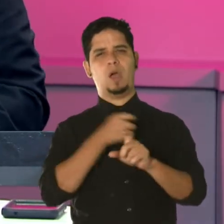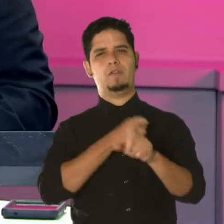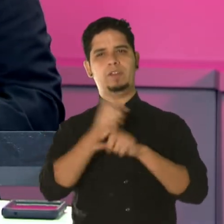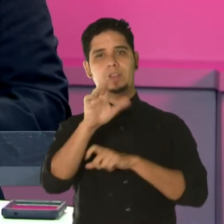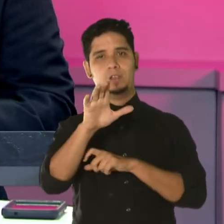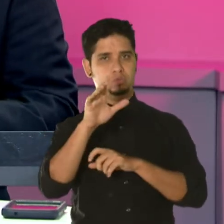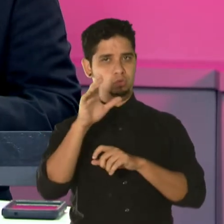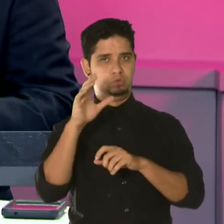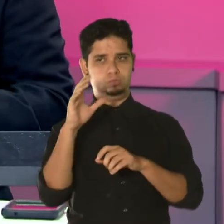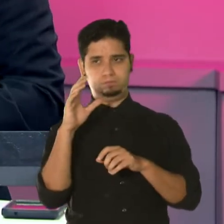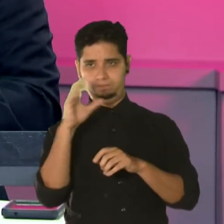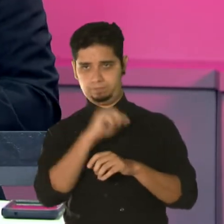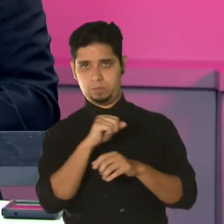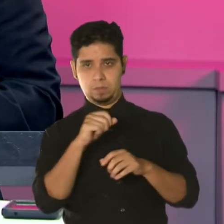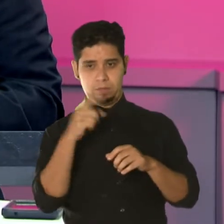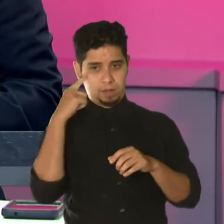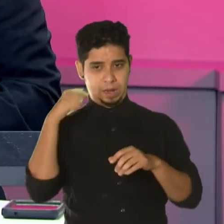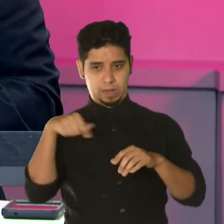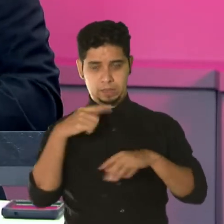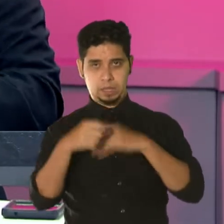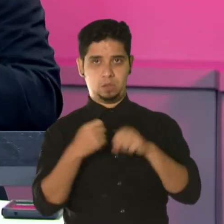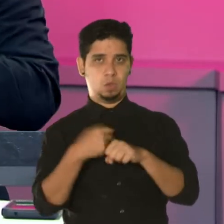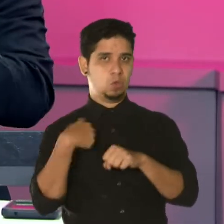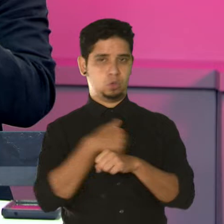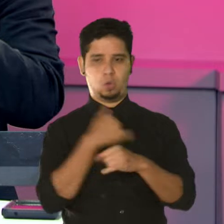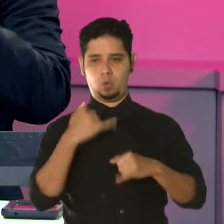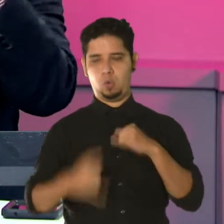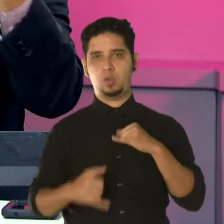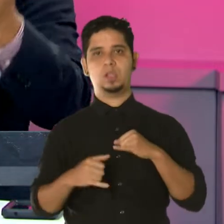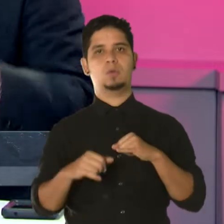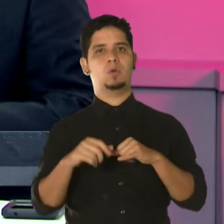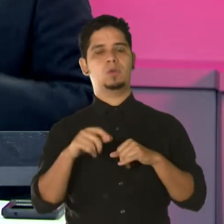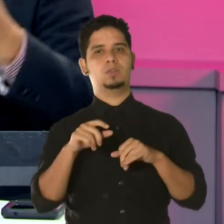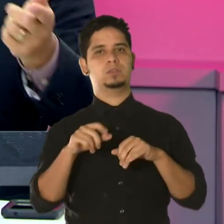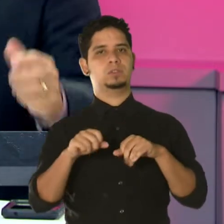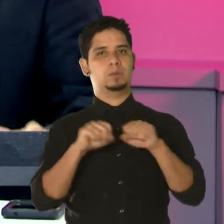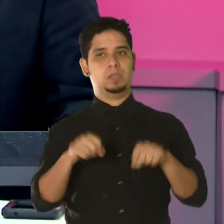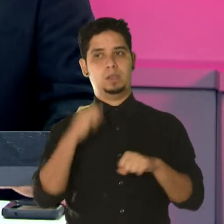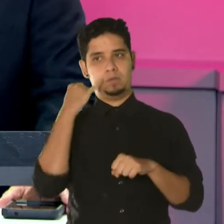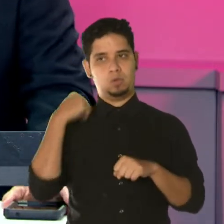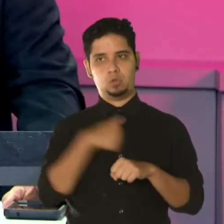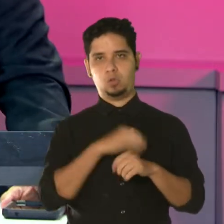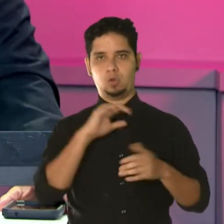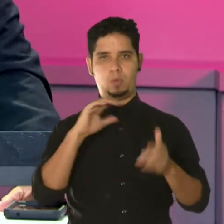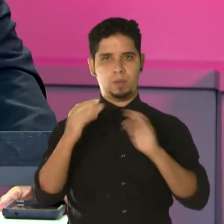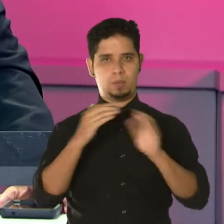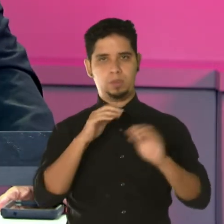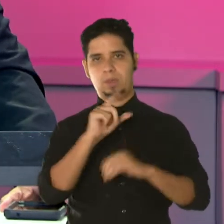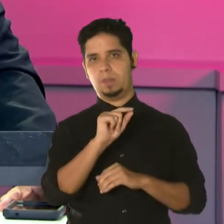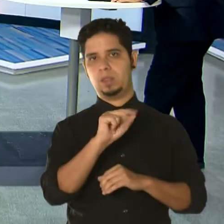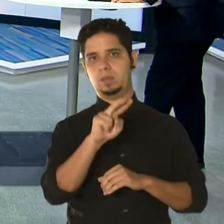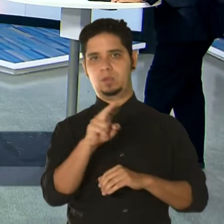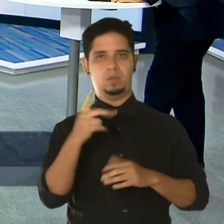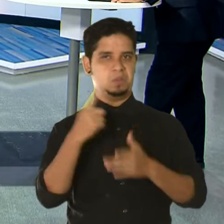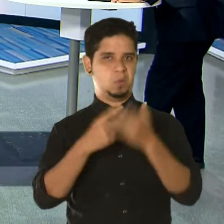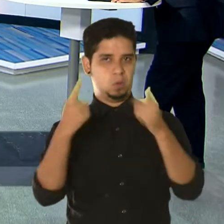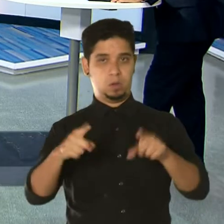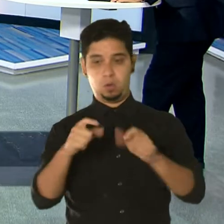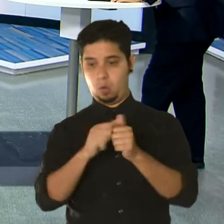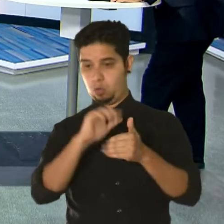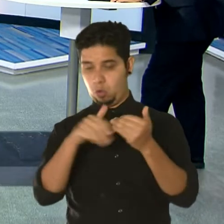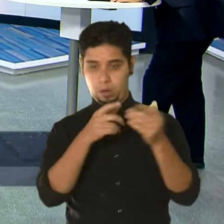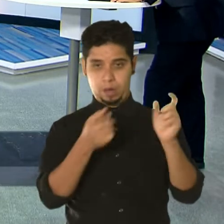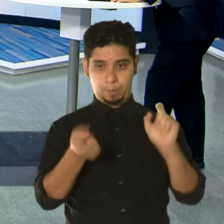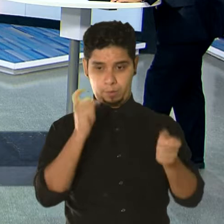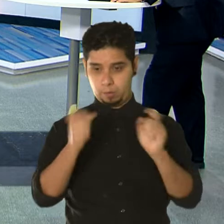economistas para el cierre de este año? Estamos en el último trimestre, si lo comparamos con el primer trimestre del 2022, con todos estos cambios que